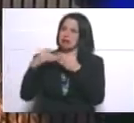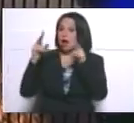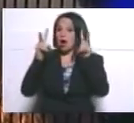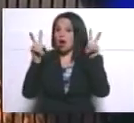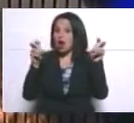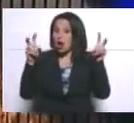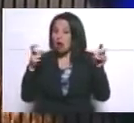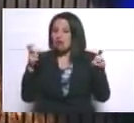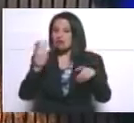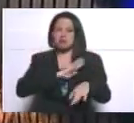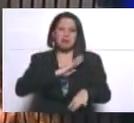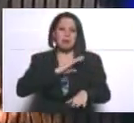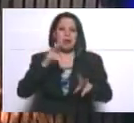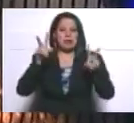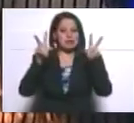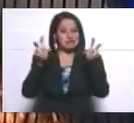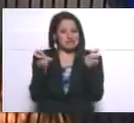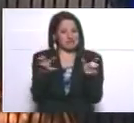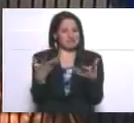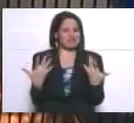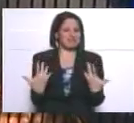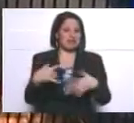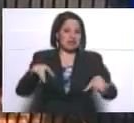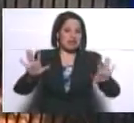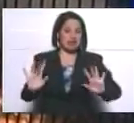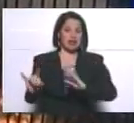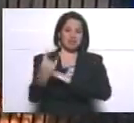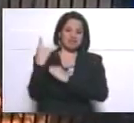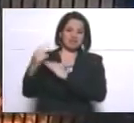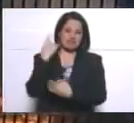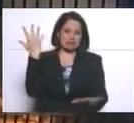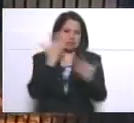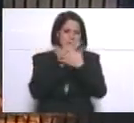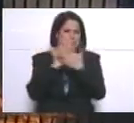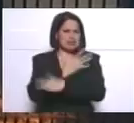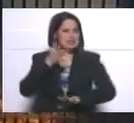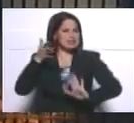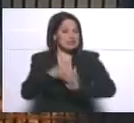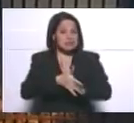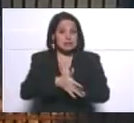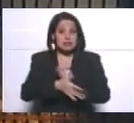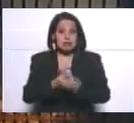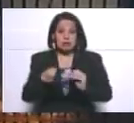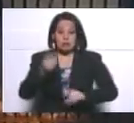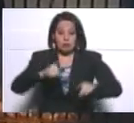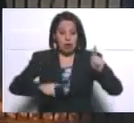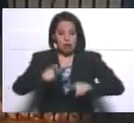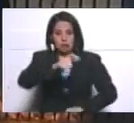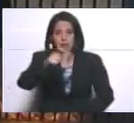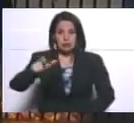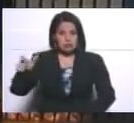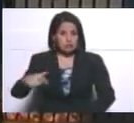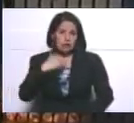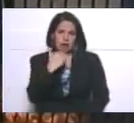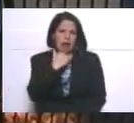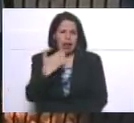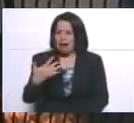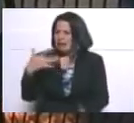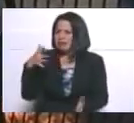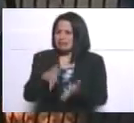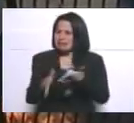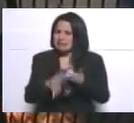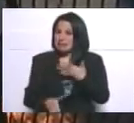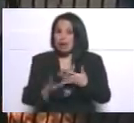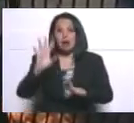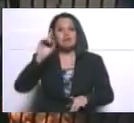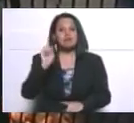bueno, algunos quizás confundidos, confundidas, y por si todavía hay alguien por allí en esa situación,